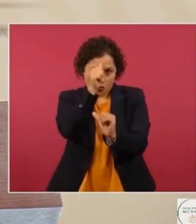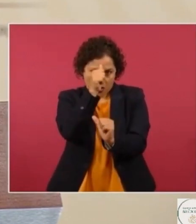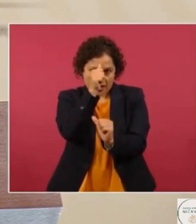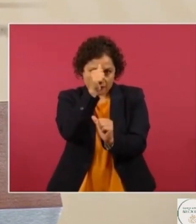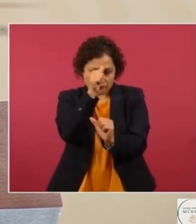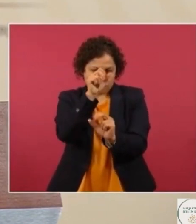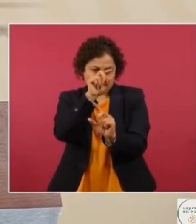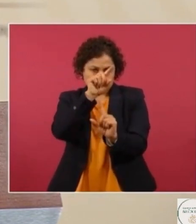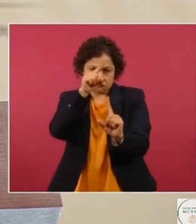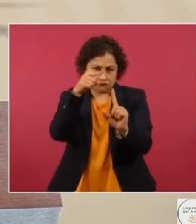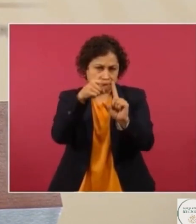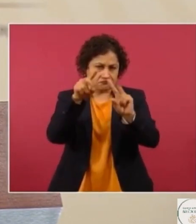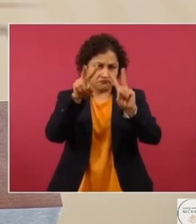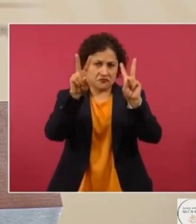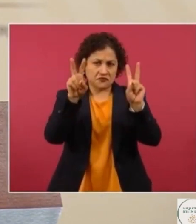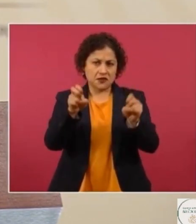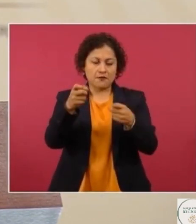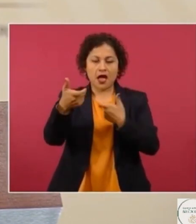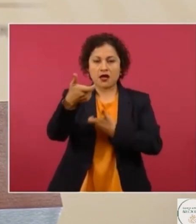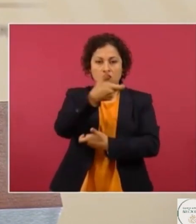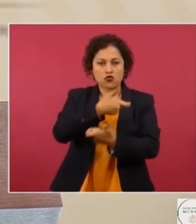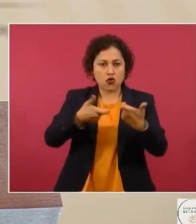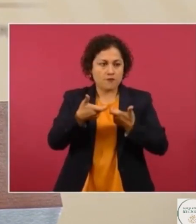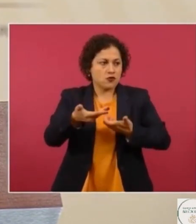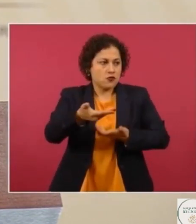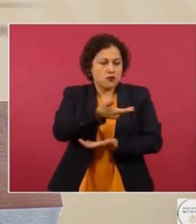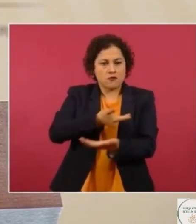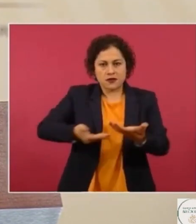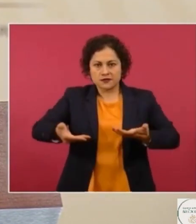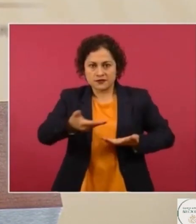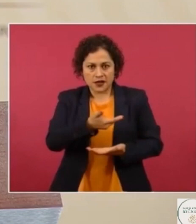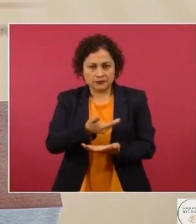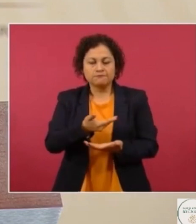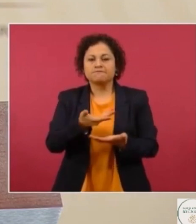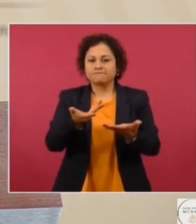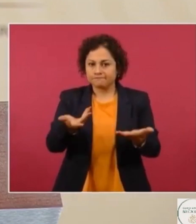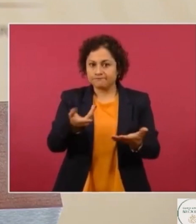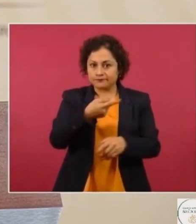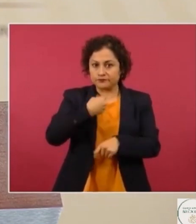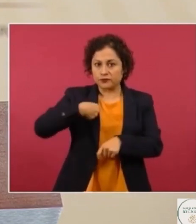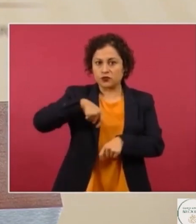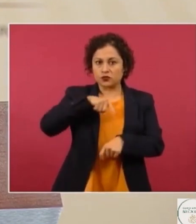económico, comercial. Vamos a invitar a productores,